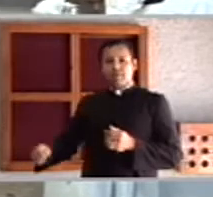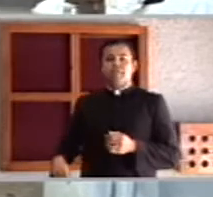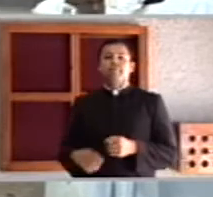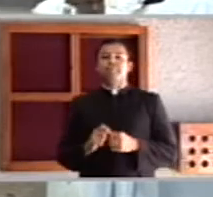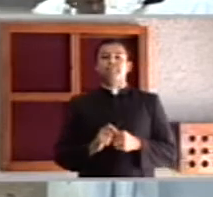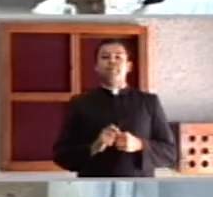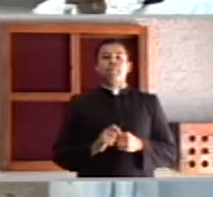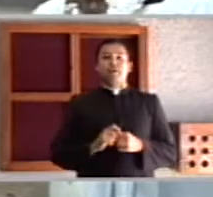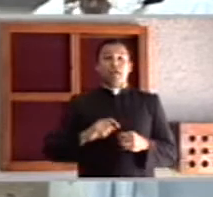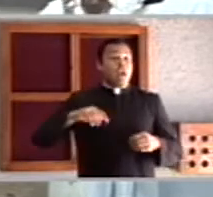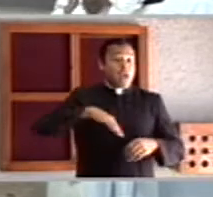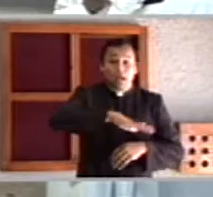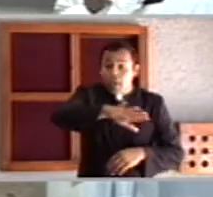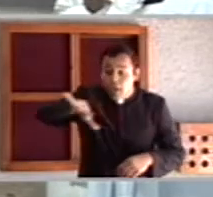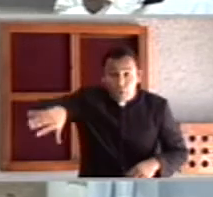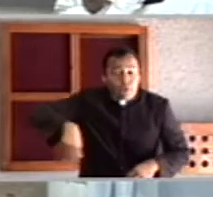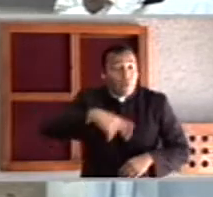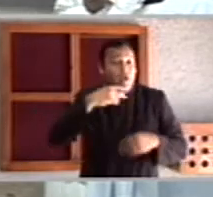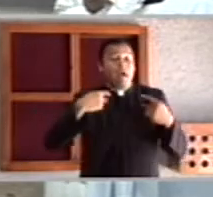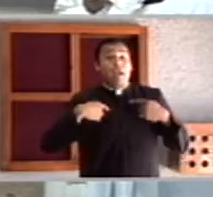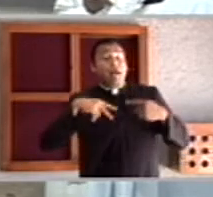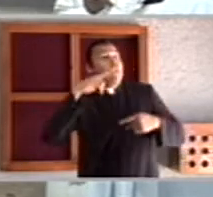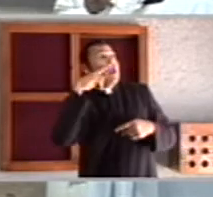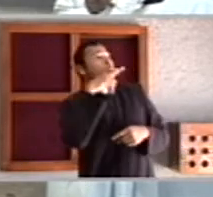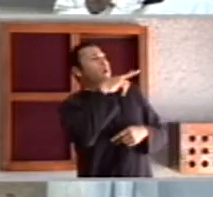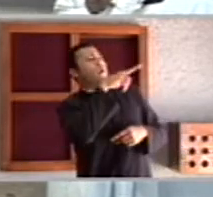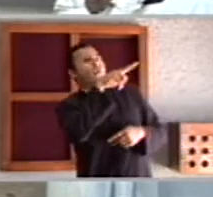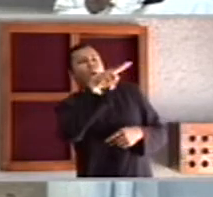omnium in synagoga oculi erat